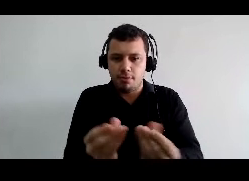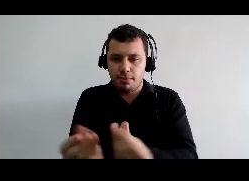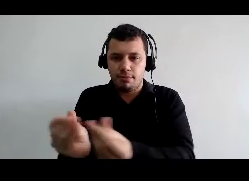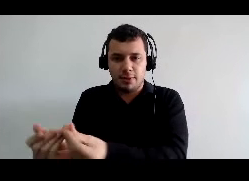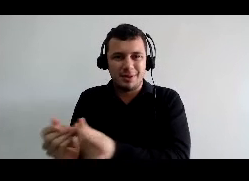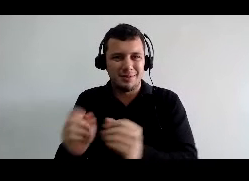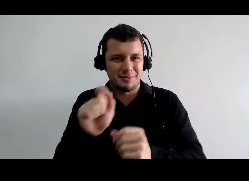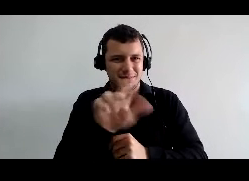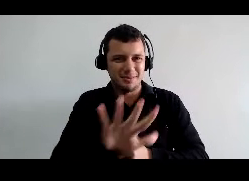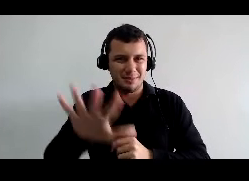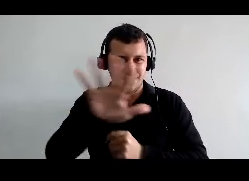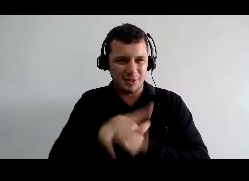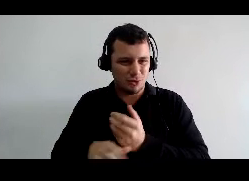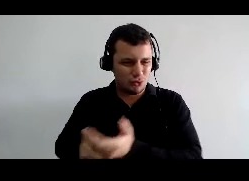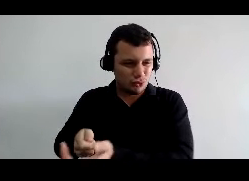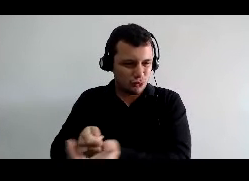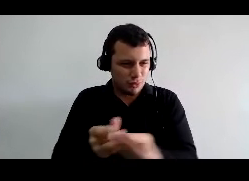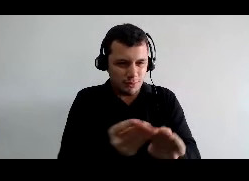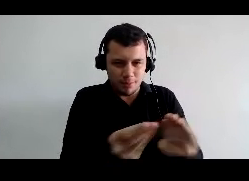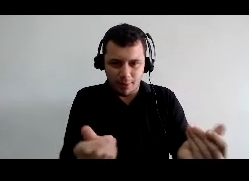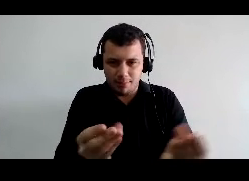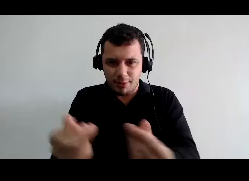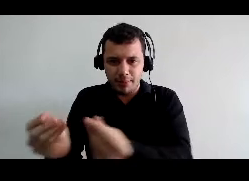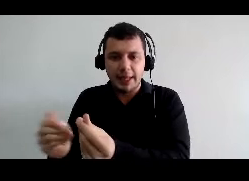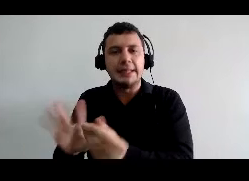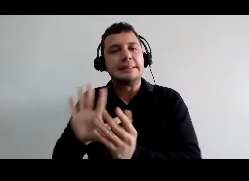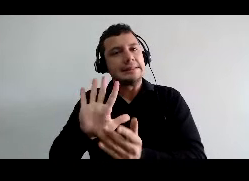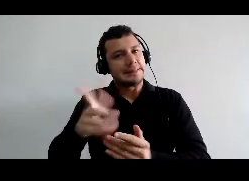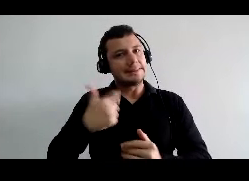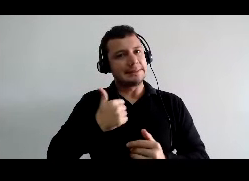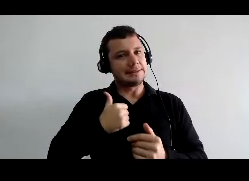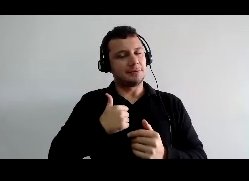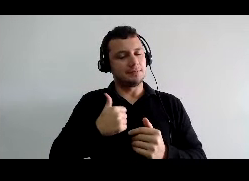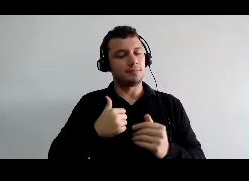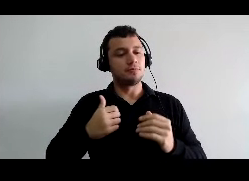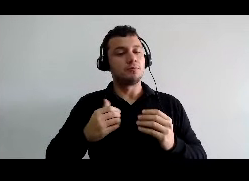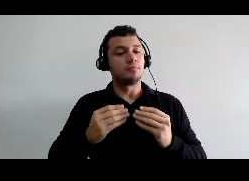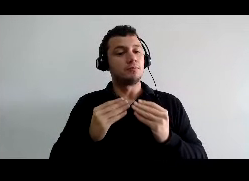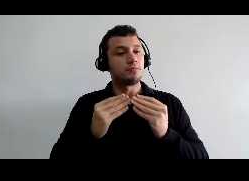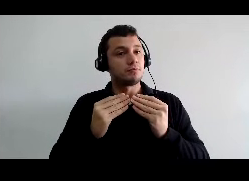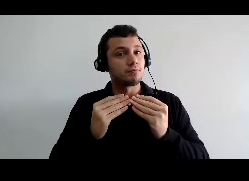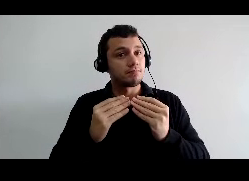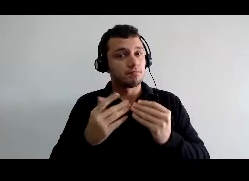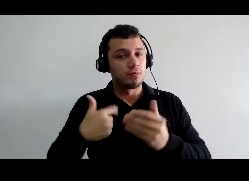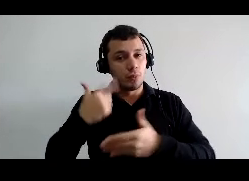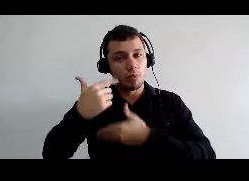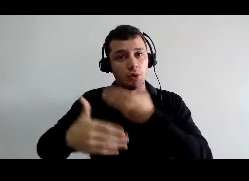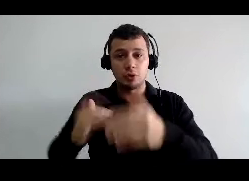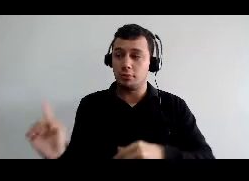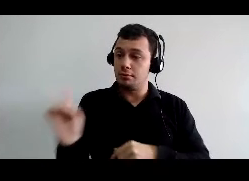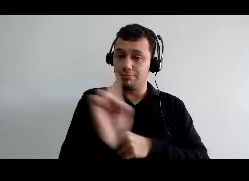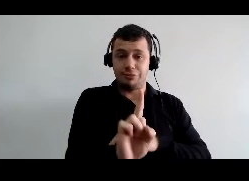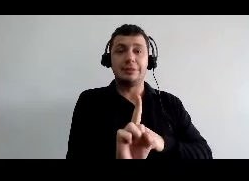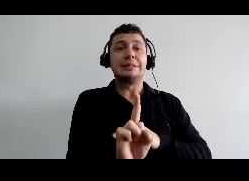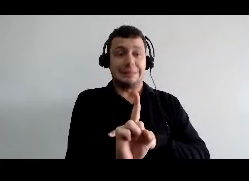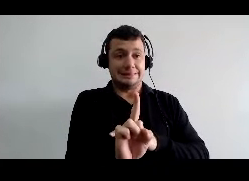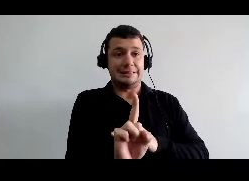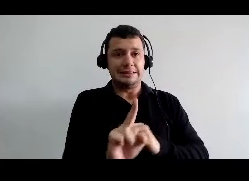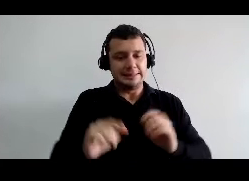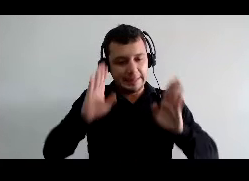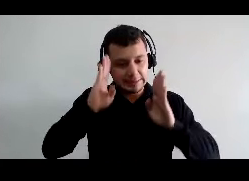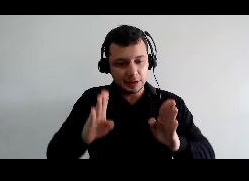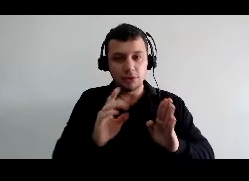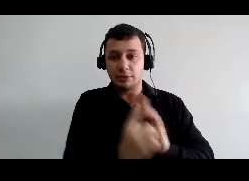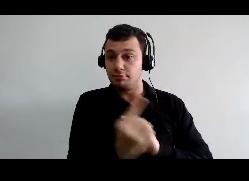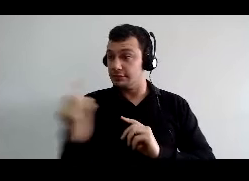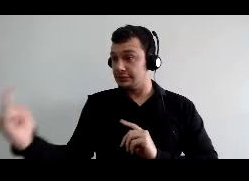nosotros atendemos pacientes en esa área, llegue y se haga limpieza y desinfección. Cada vez que yo reviso, ejemplo, el